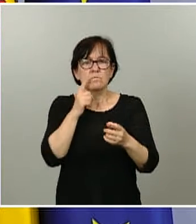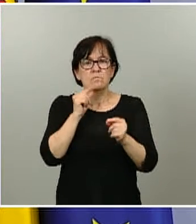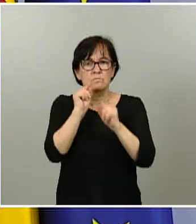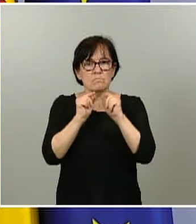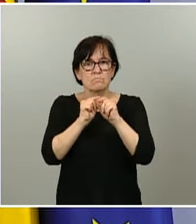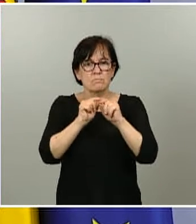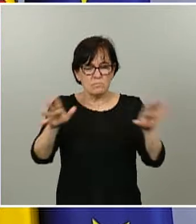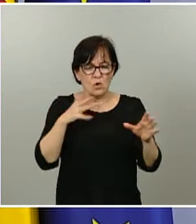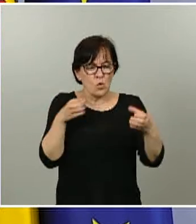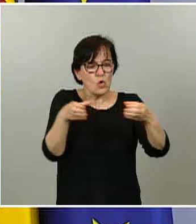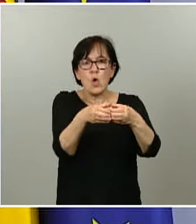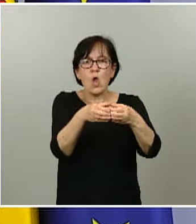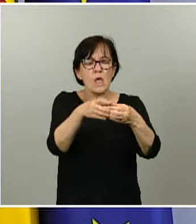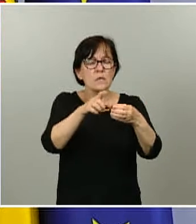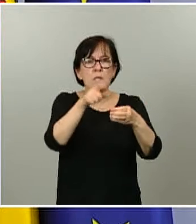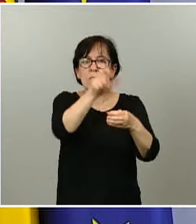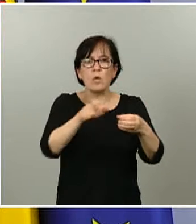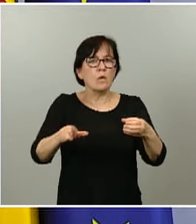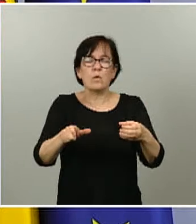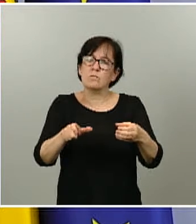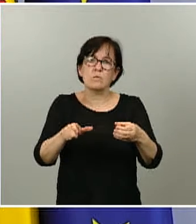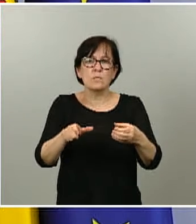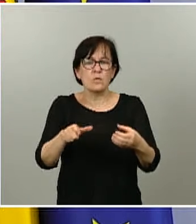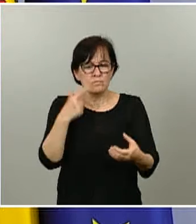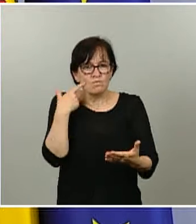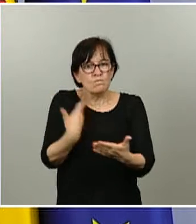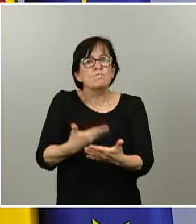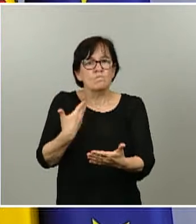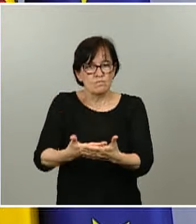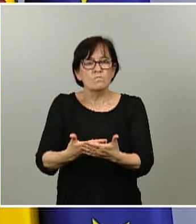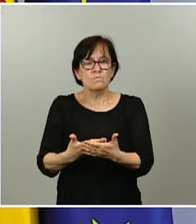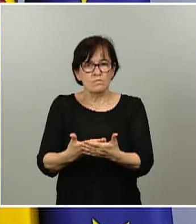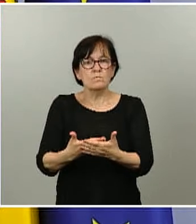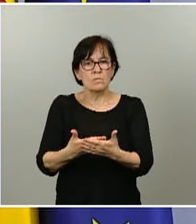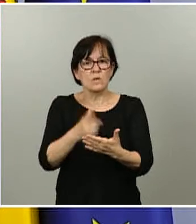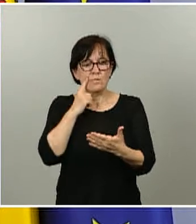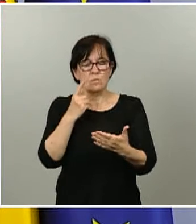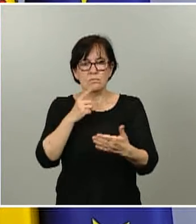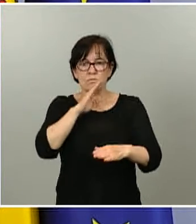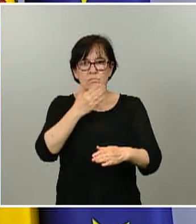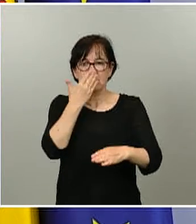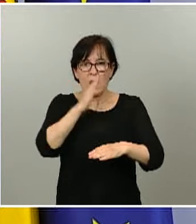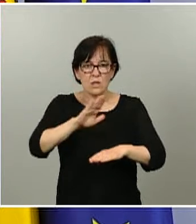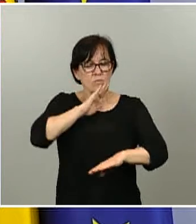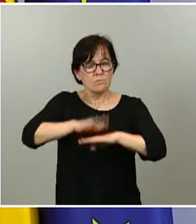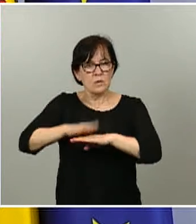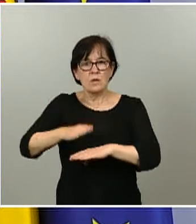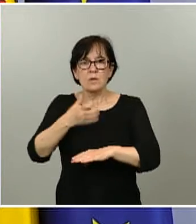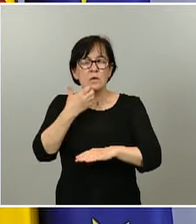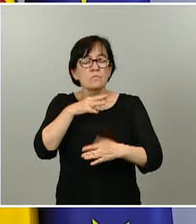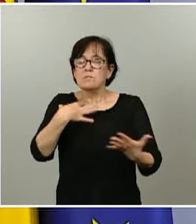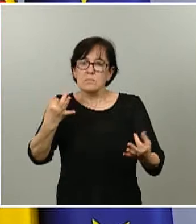colectivo de profesionales sanitarios que han demostrado pues, un comportamiento ejemplar y, por tanto, quiero empezar teniendo un reconocimiento a